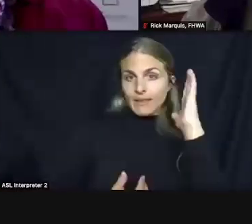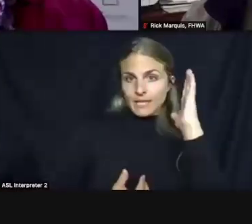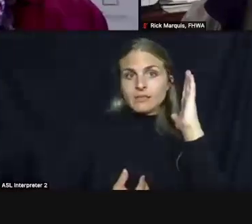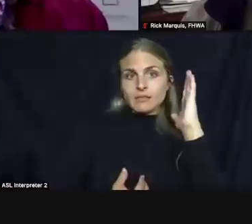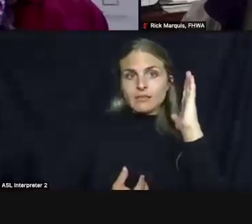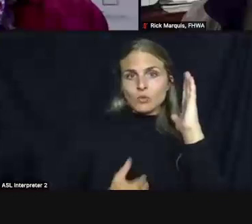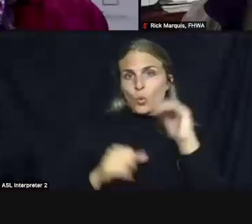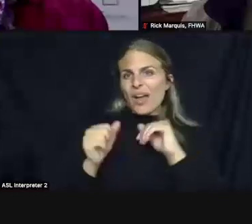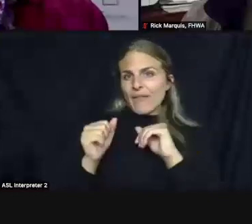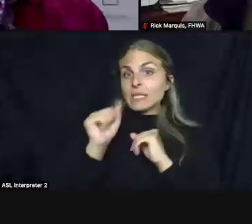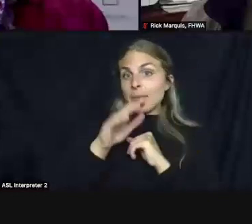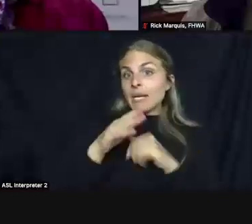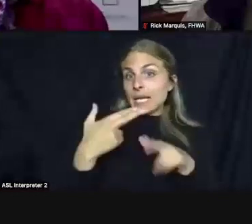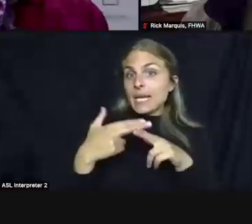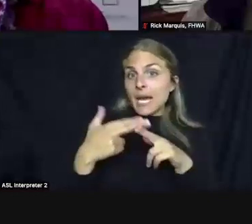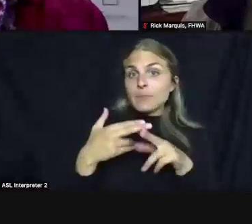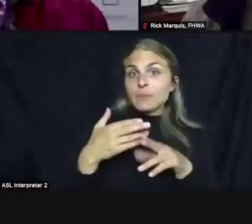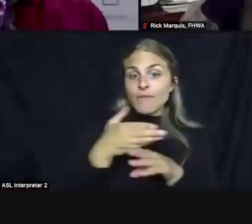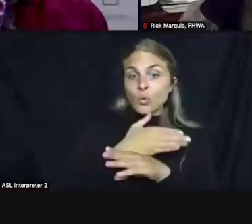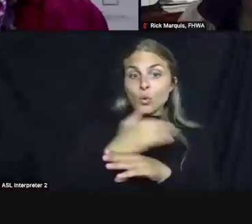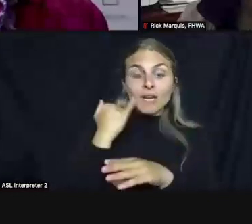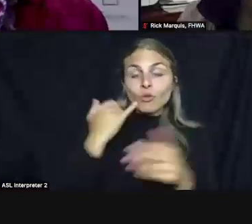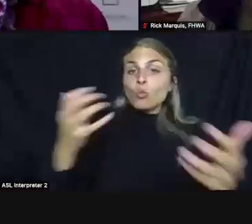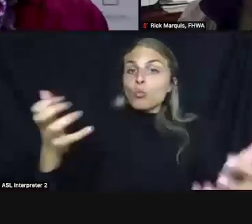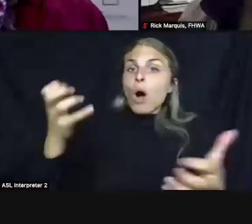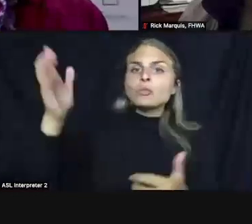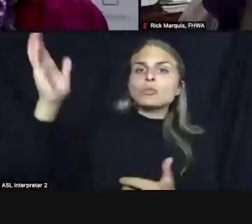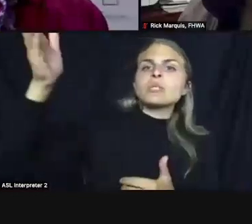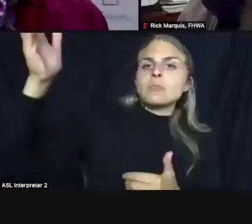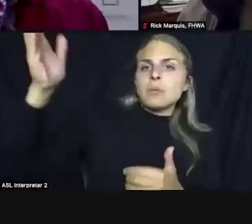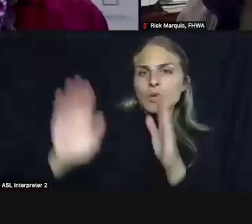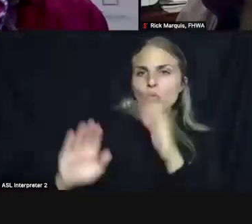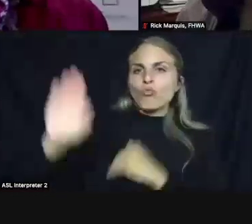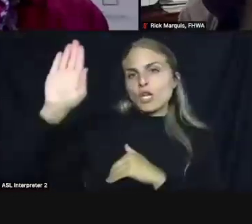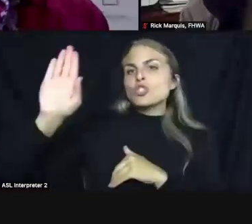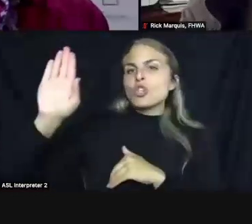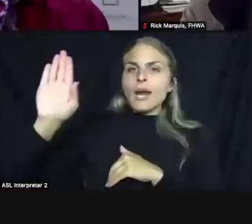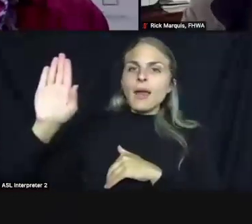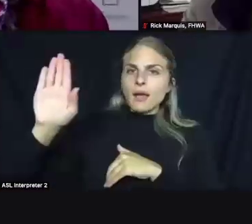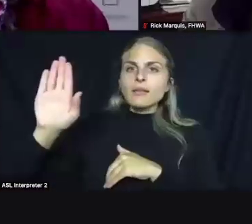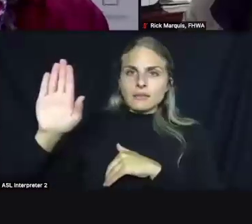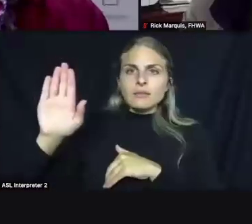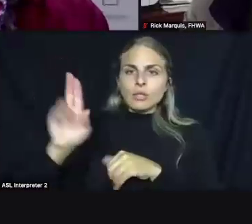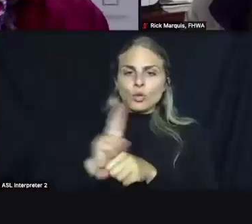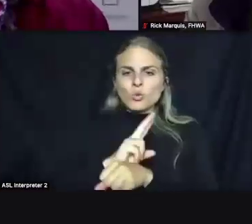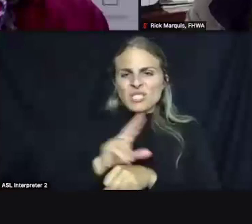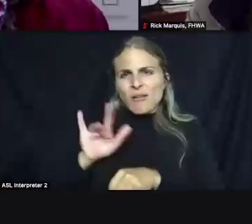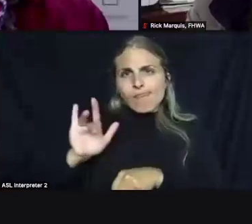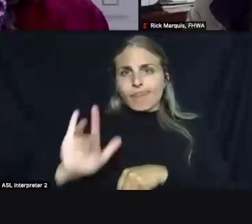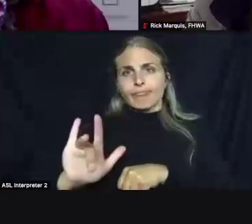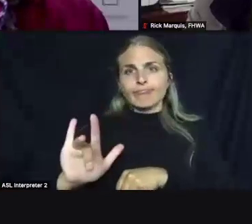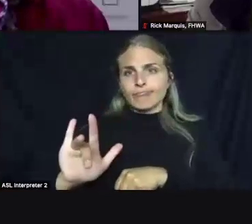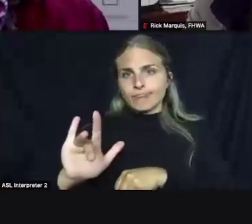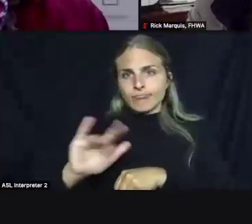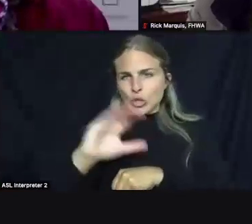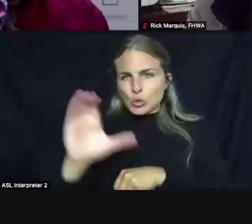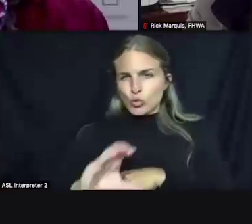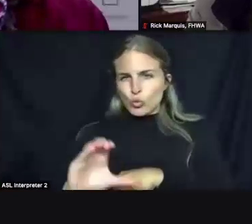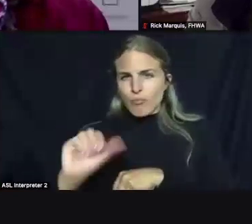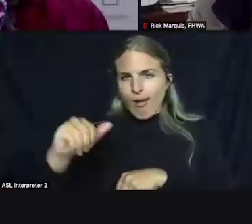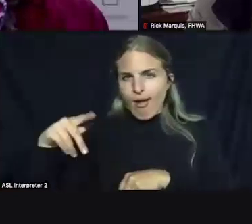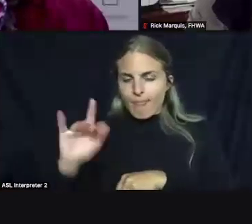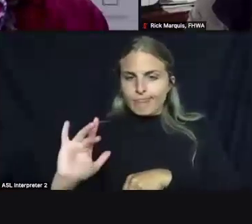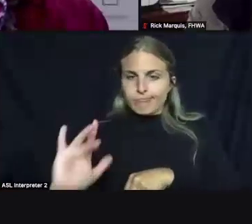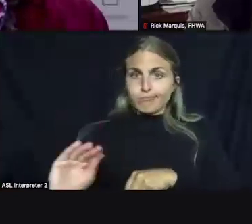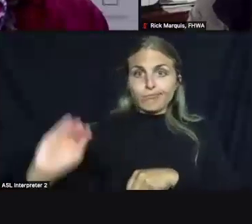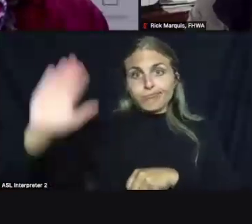cuando estamos llegando al fin de las personas que presentaron sus nombres. Si quieren hablar, utilicen la